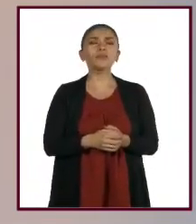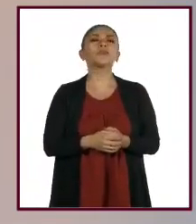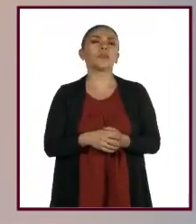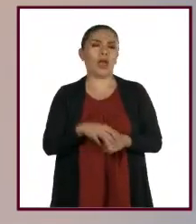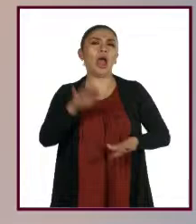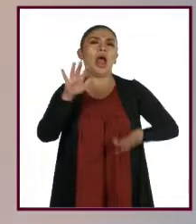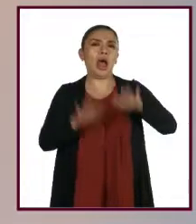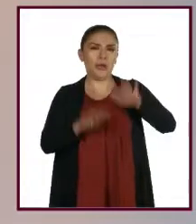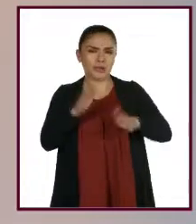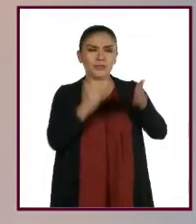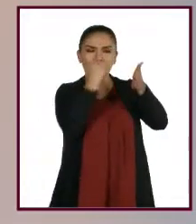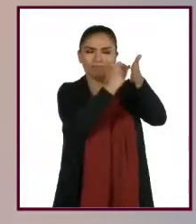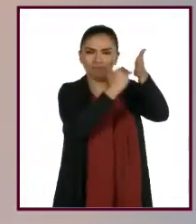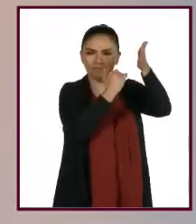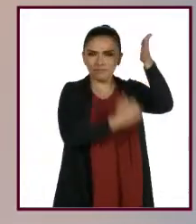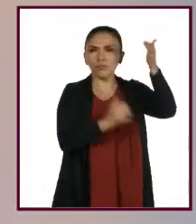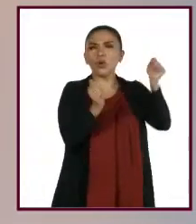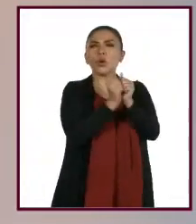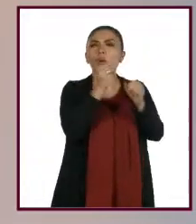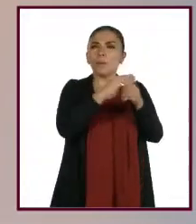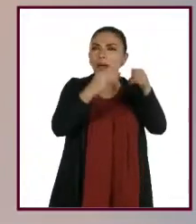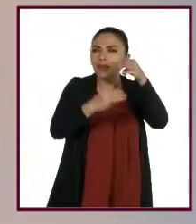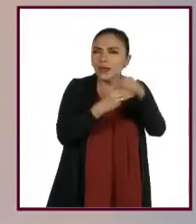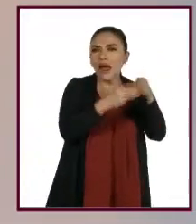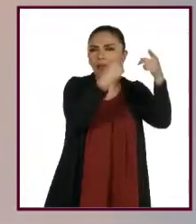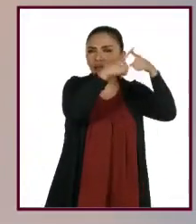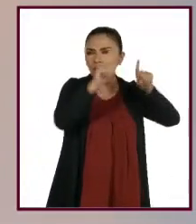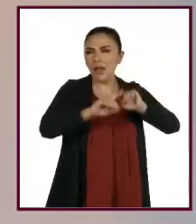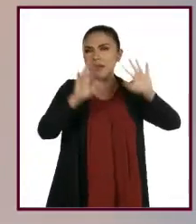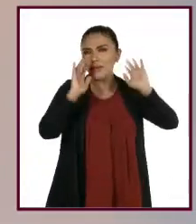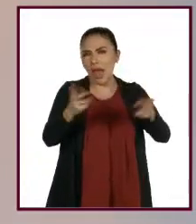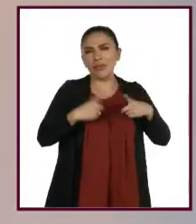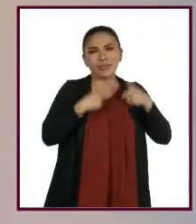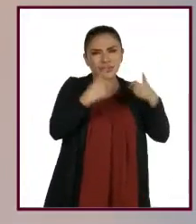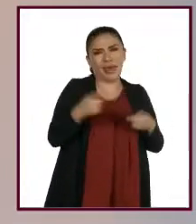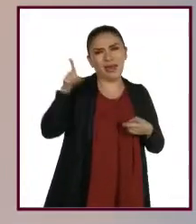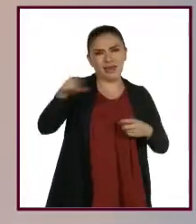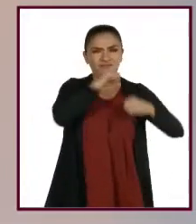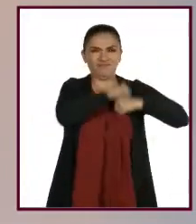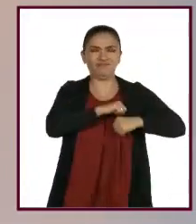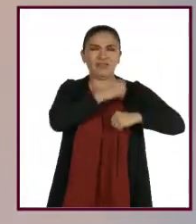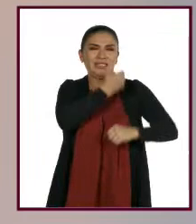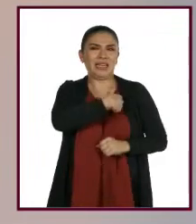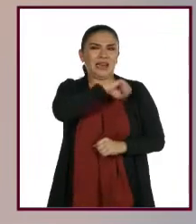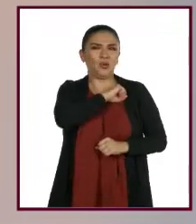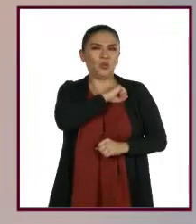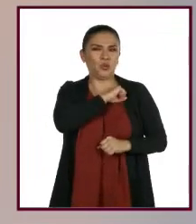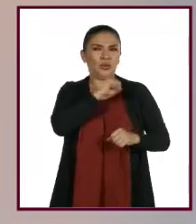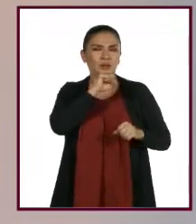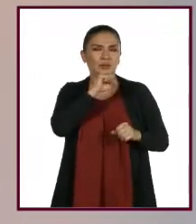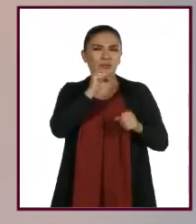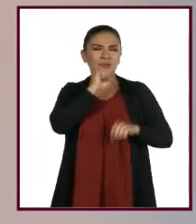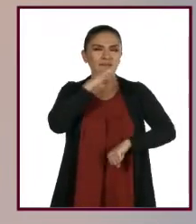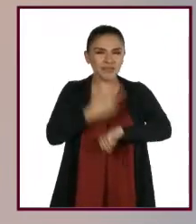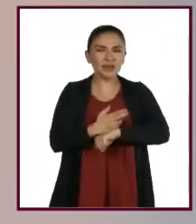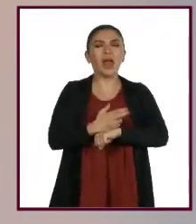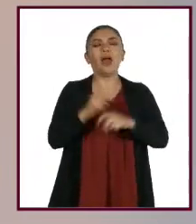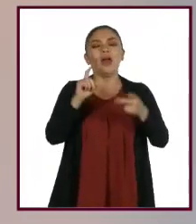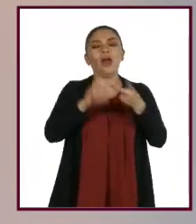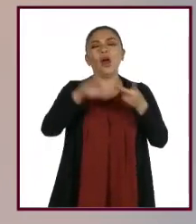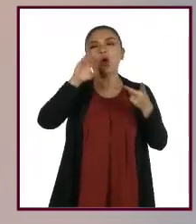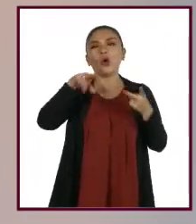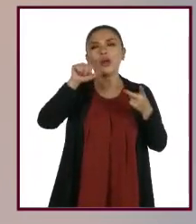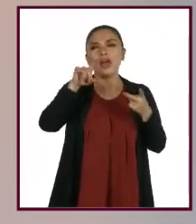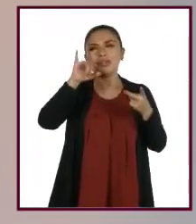protocolos, sobre todo también en los materiales que se han distribuido por parte de la Secretaría de Salud, por parte de CONADIC, con